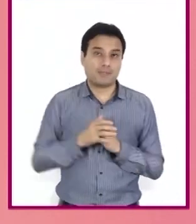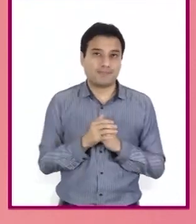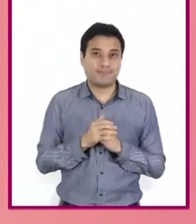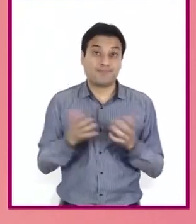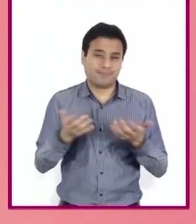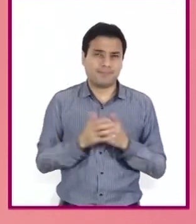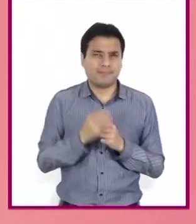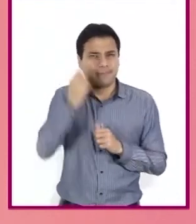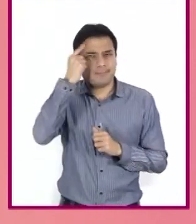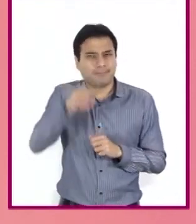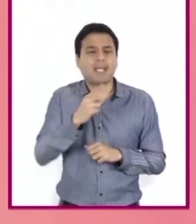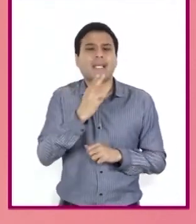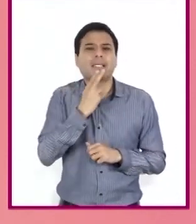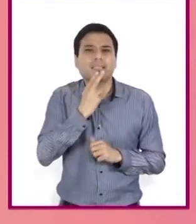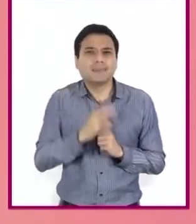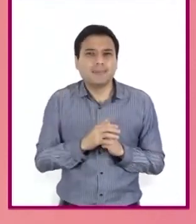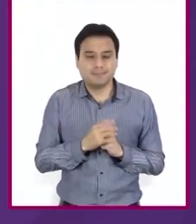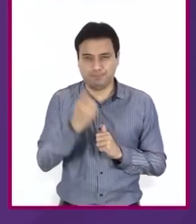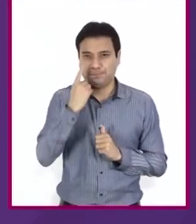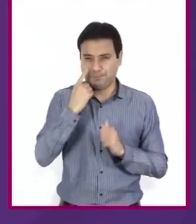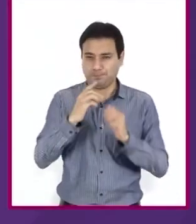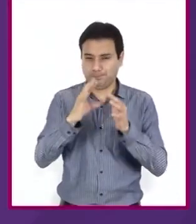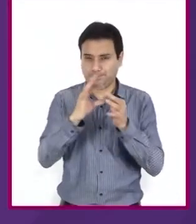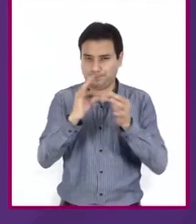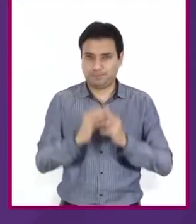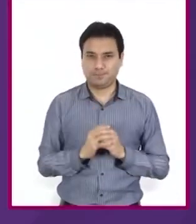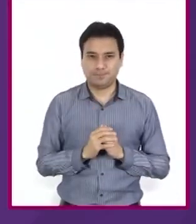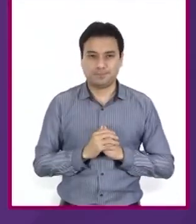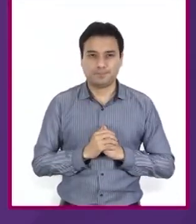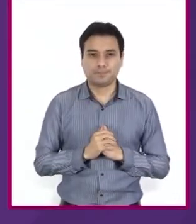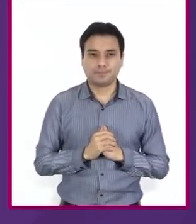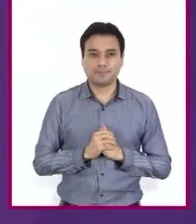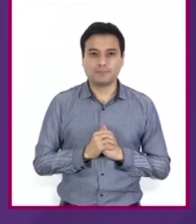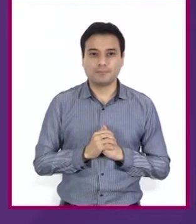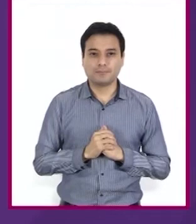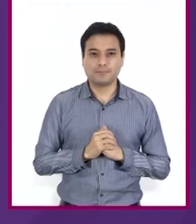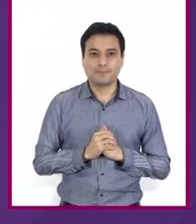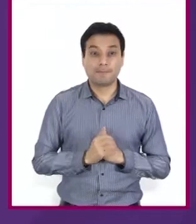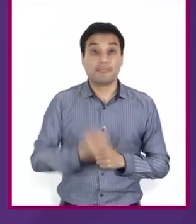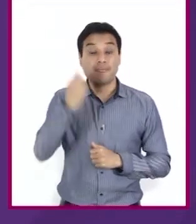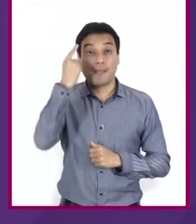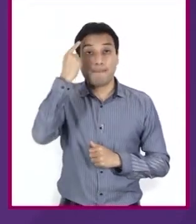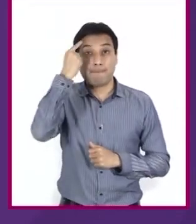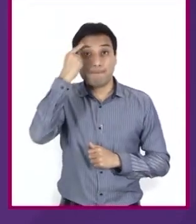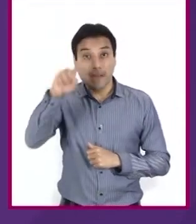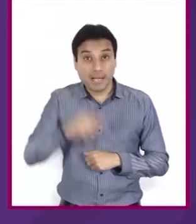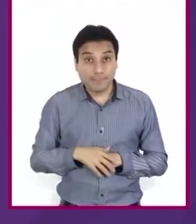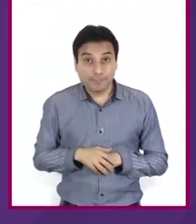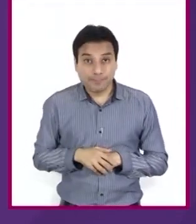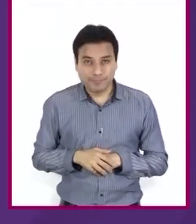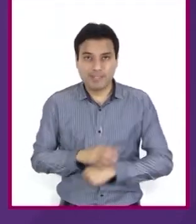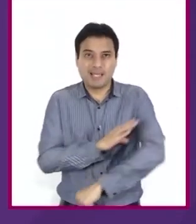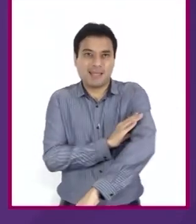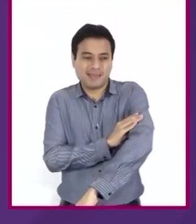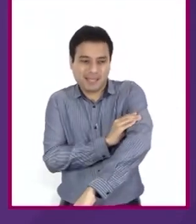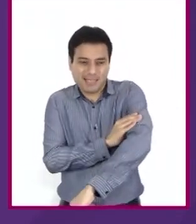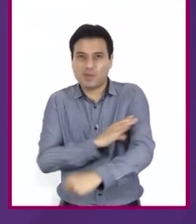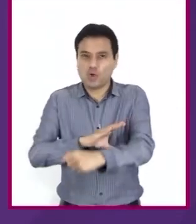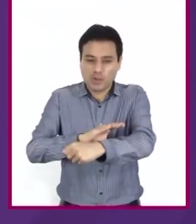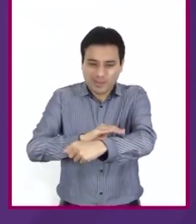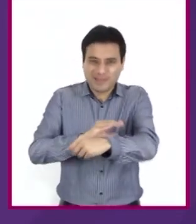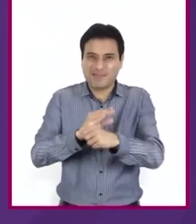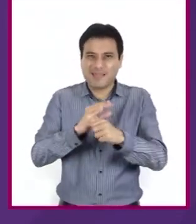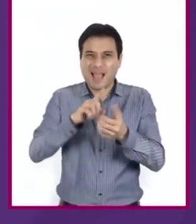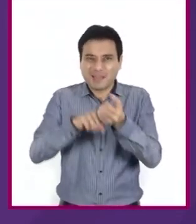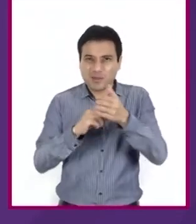muchas funciones están las siguientes. Intervienen en la construcción y reparación de tejidos y